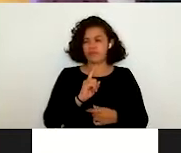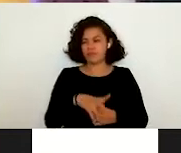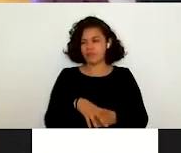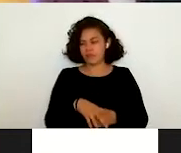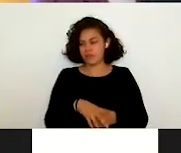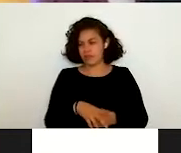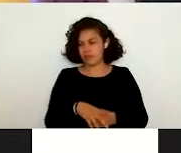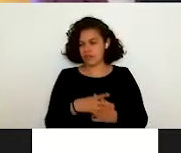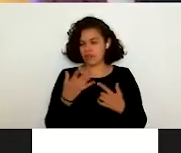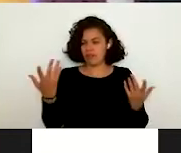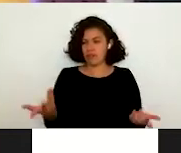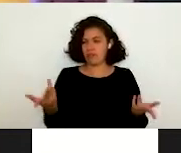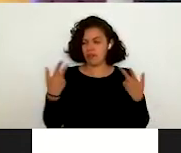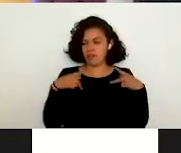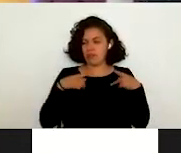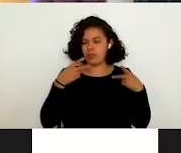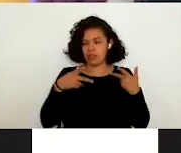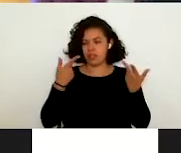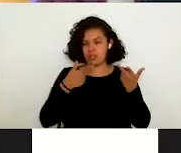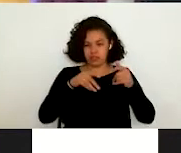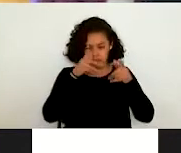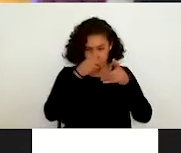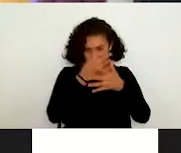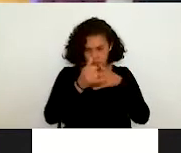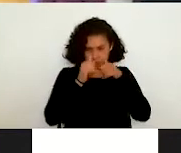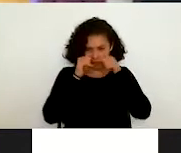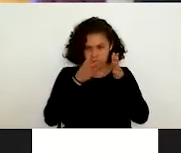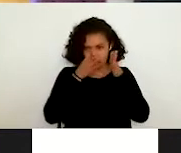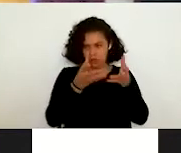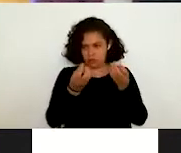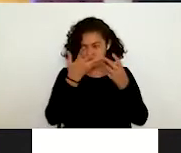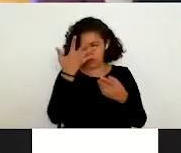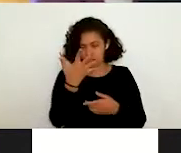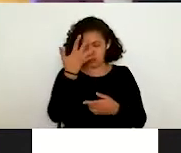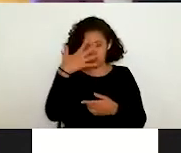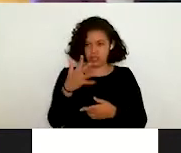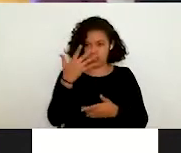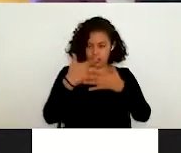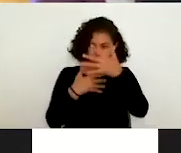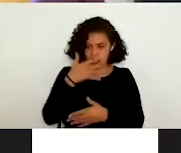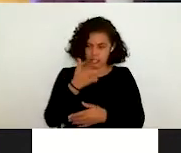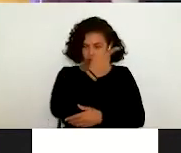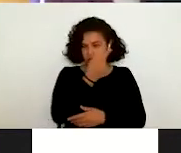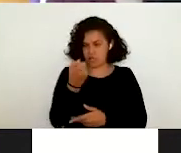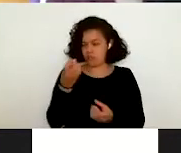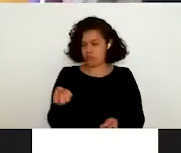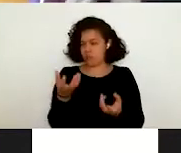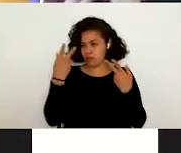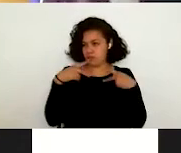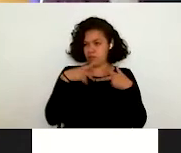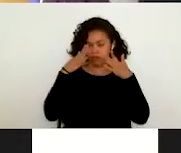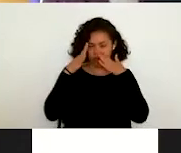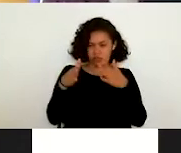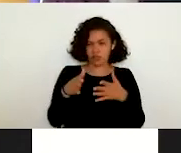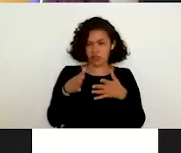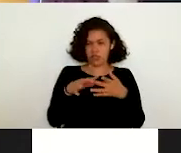de personas a las cuales va a estar dirigido el proyecto, ¿no? Si van a ser 5, 10, 15, 100, ¿no? ¿Cuántas personas y con